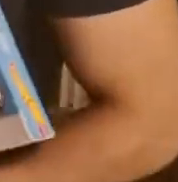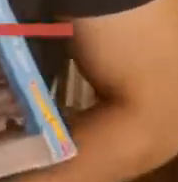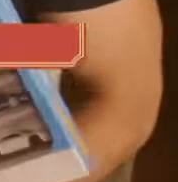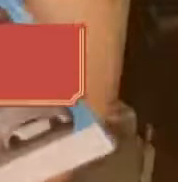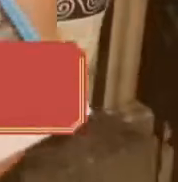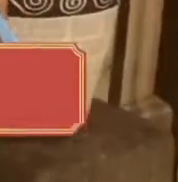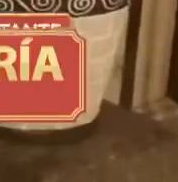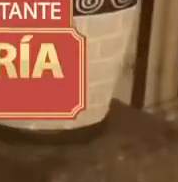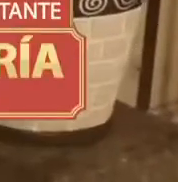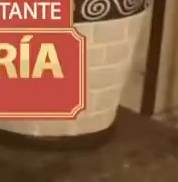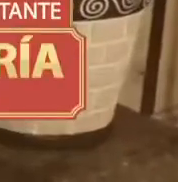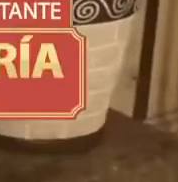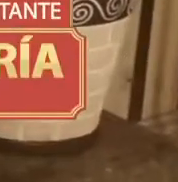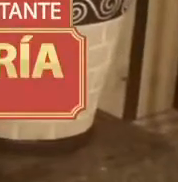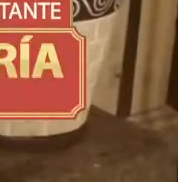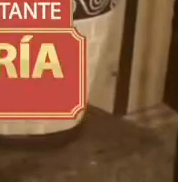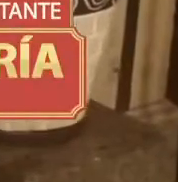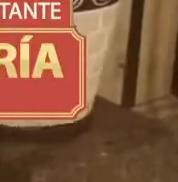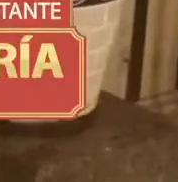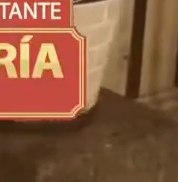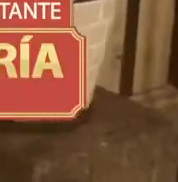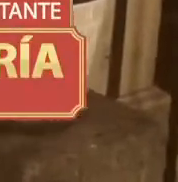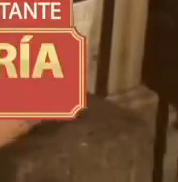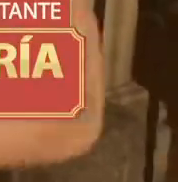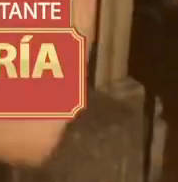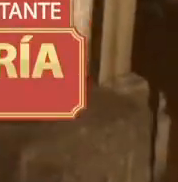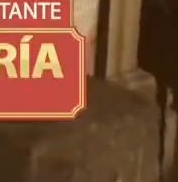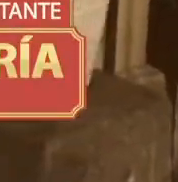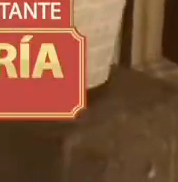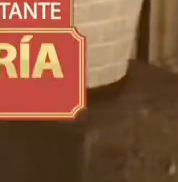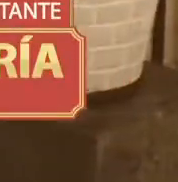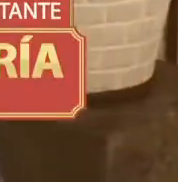no use pilas a cualquiera de las sucursales de Cervecería Nacional.